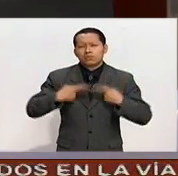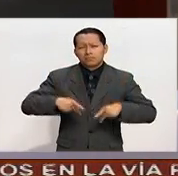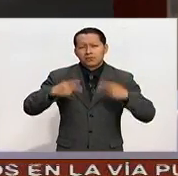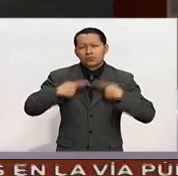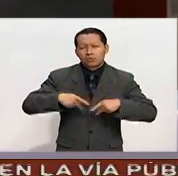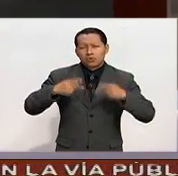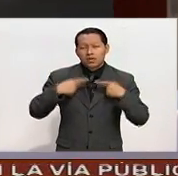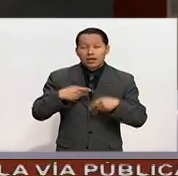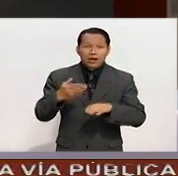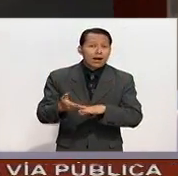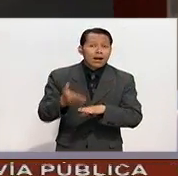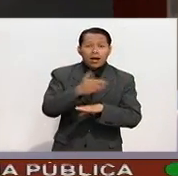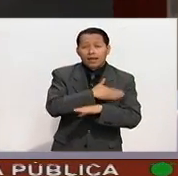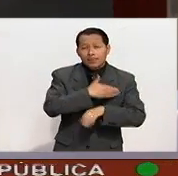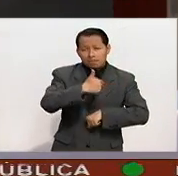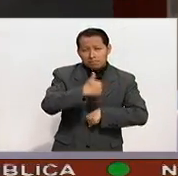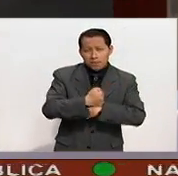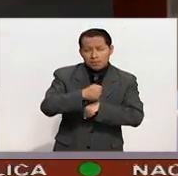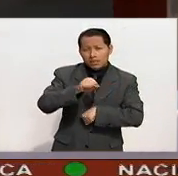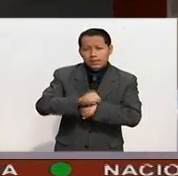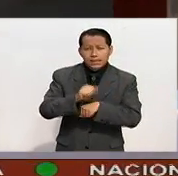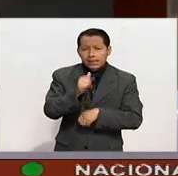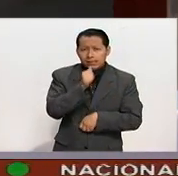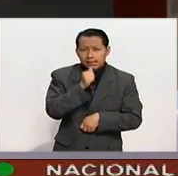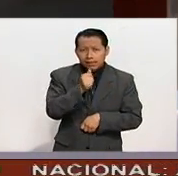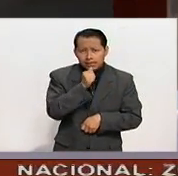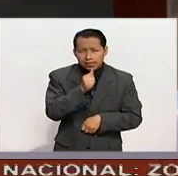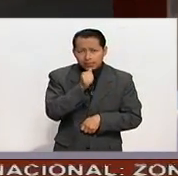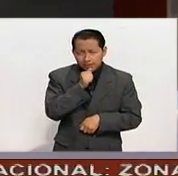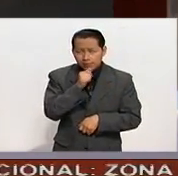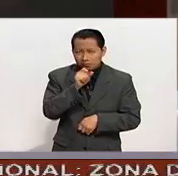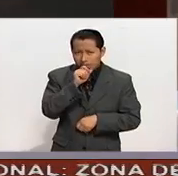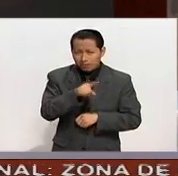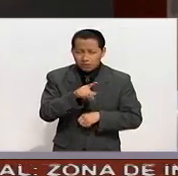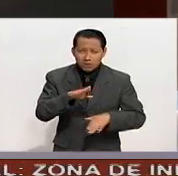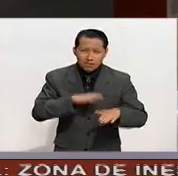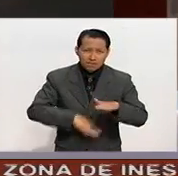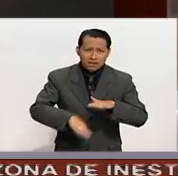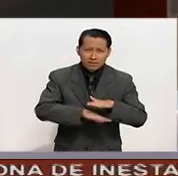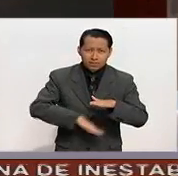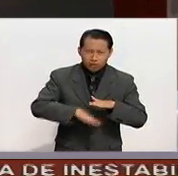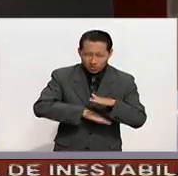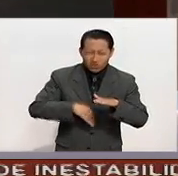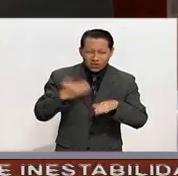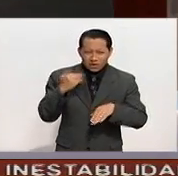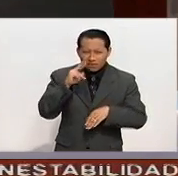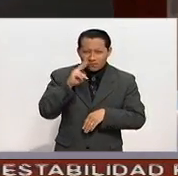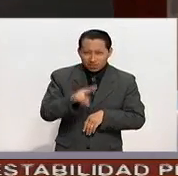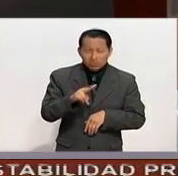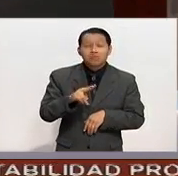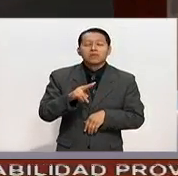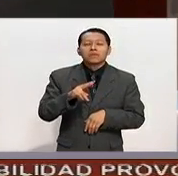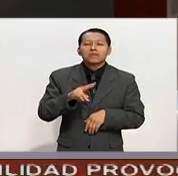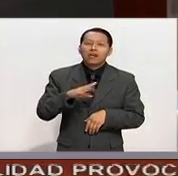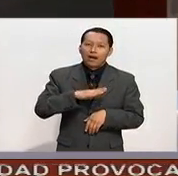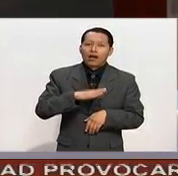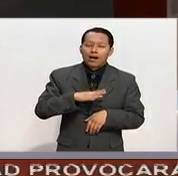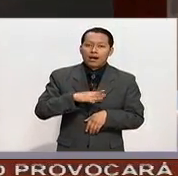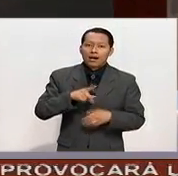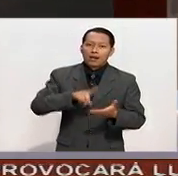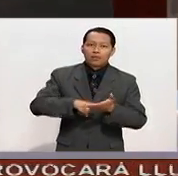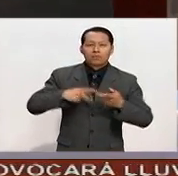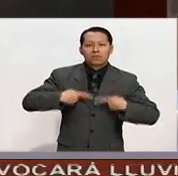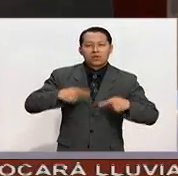personas que no habían concluido sus estudios. Pues a nivel básico vimos ahí la alegría que en estas